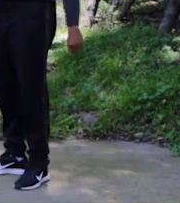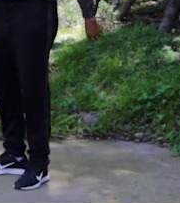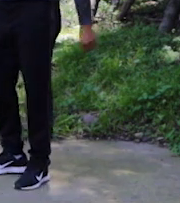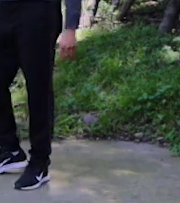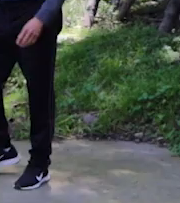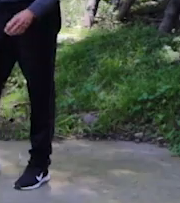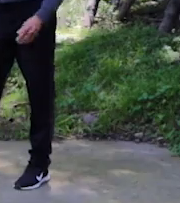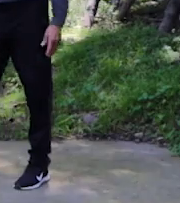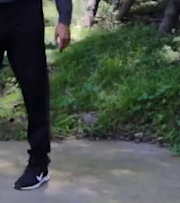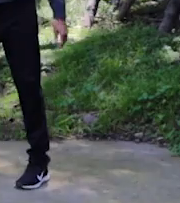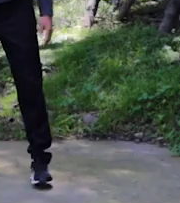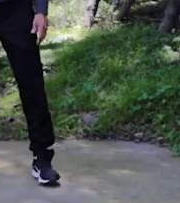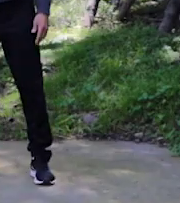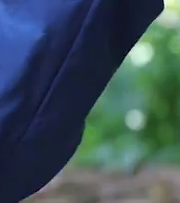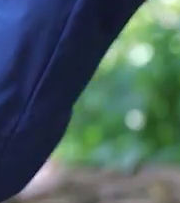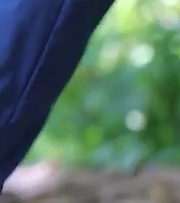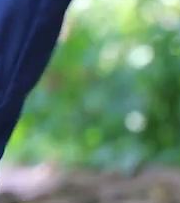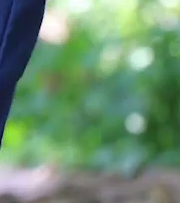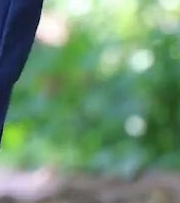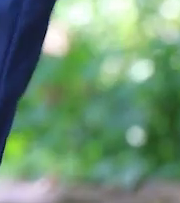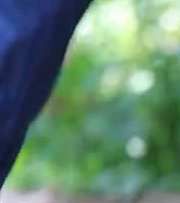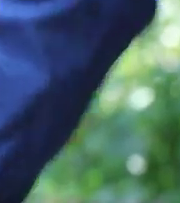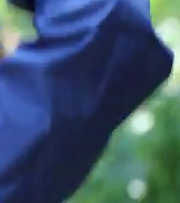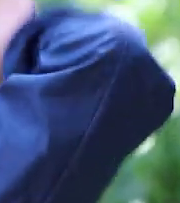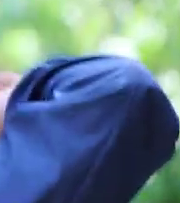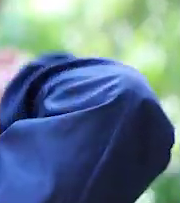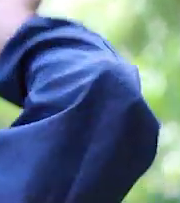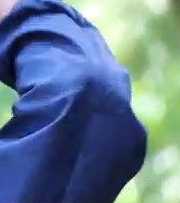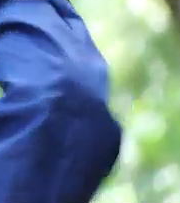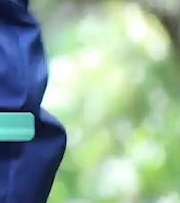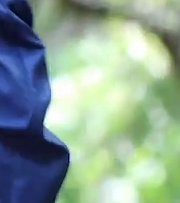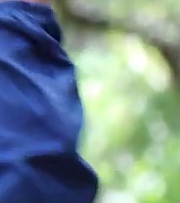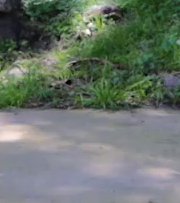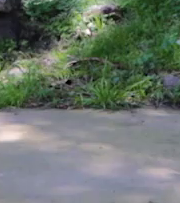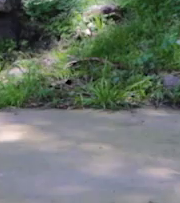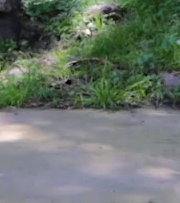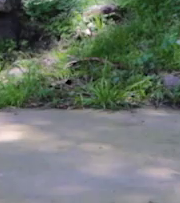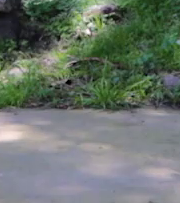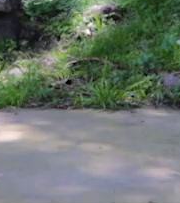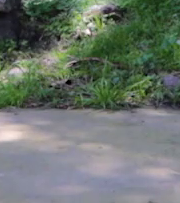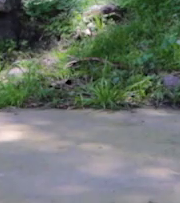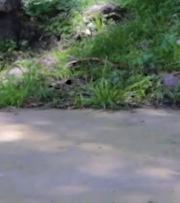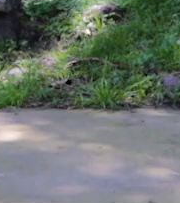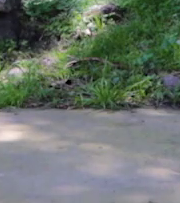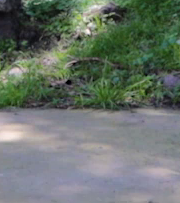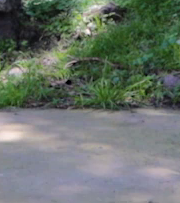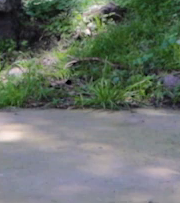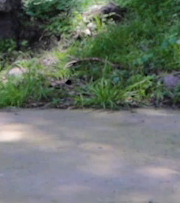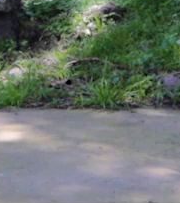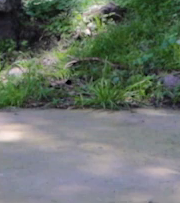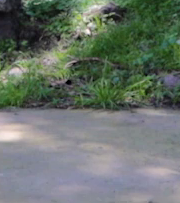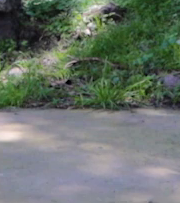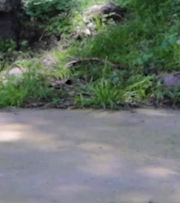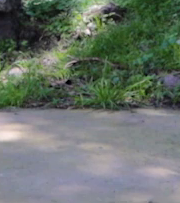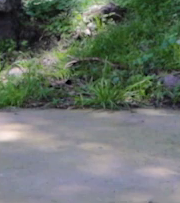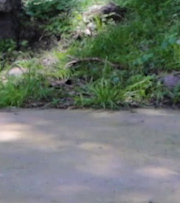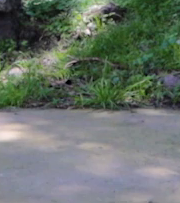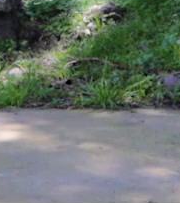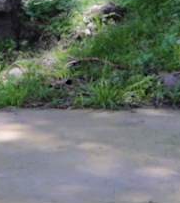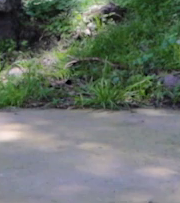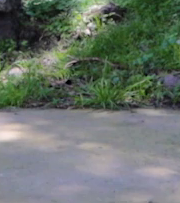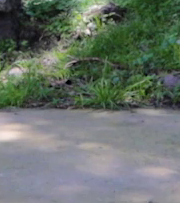demostración flexiones cuando con fuerza con fuerza a ir muy bien con fuerza